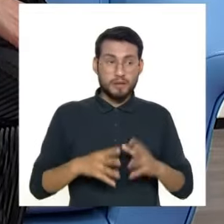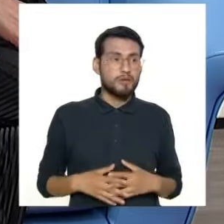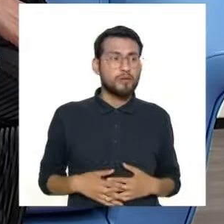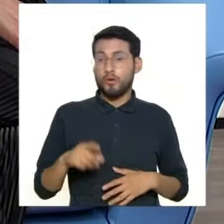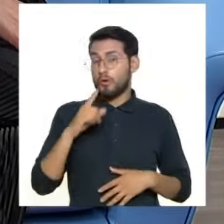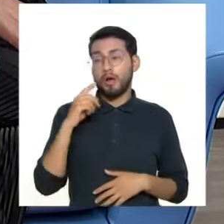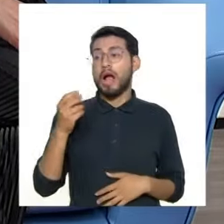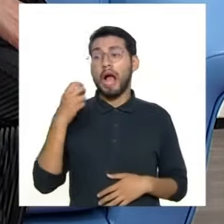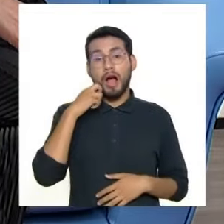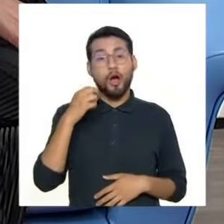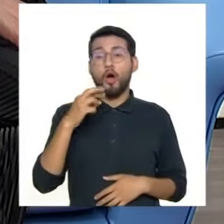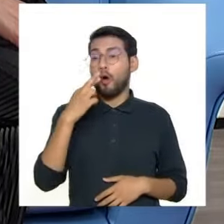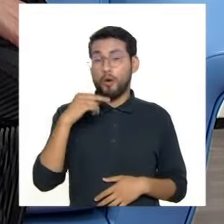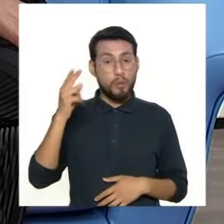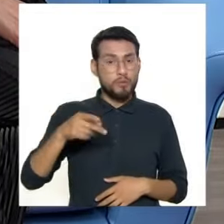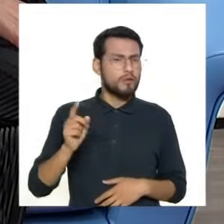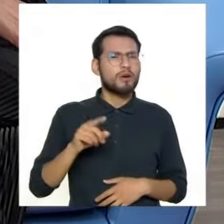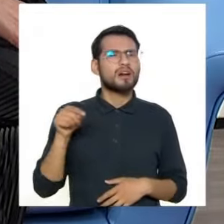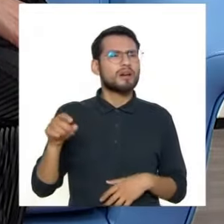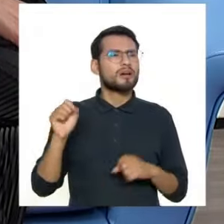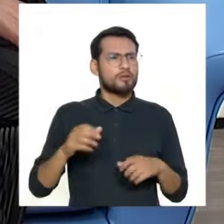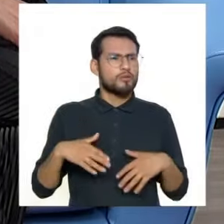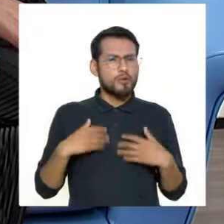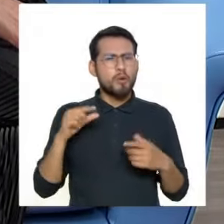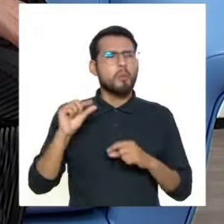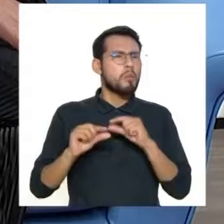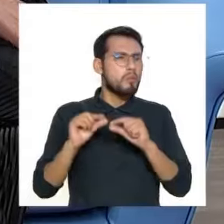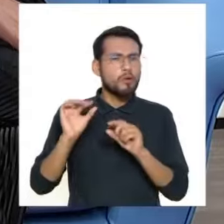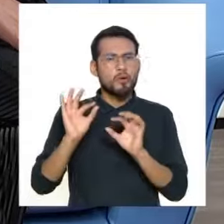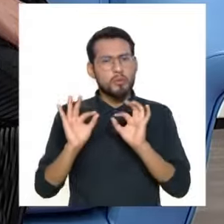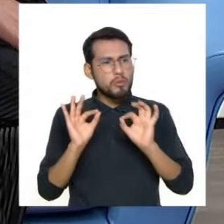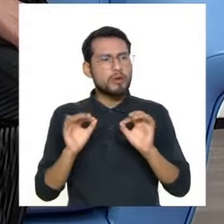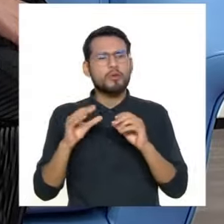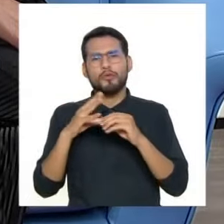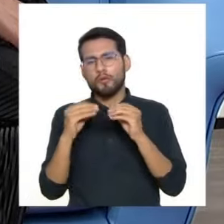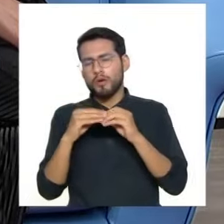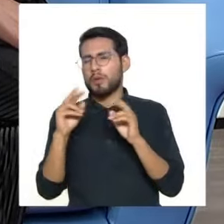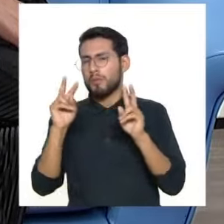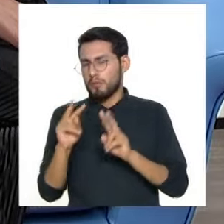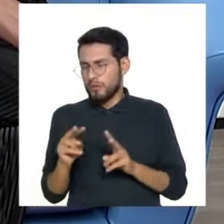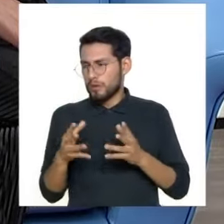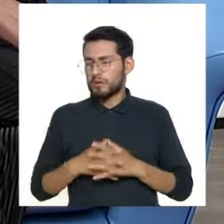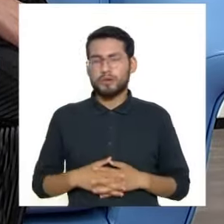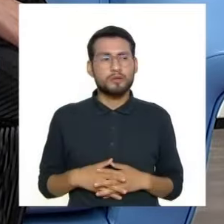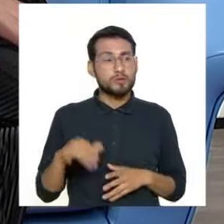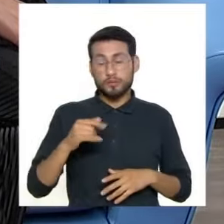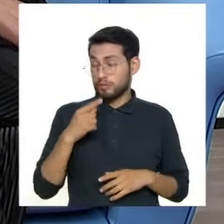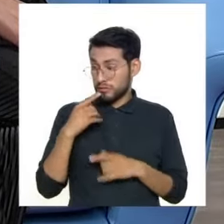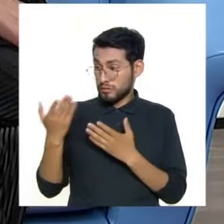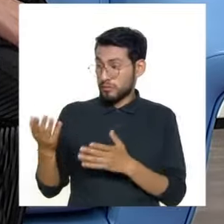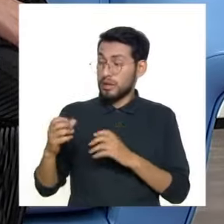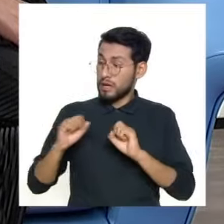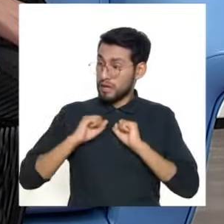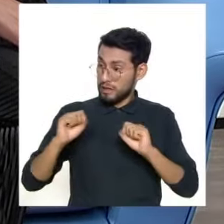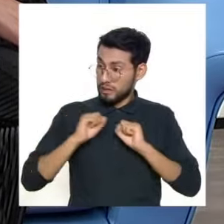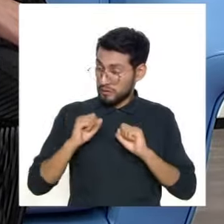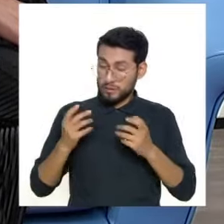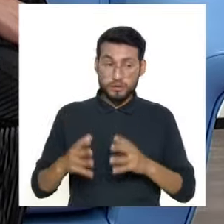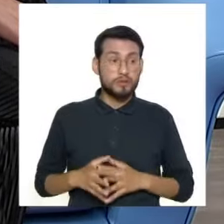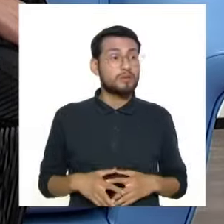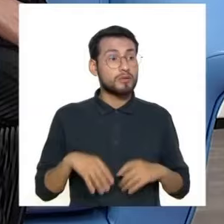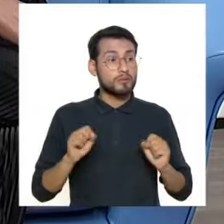no a la carne roja sino tratar de que esta sea muy eventual y combinarla sobre todo con frutas y verduras igual como lo hablamos con el ejercicio y